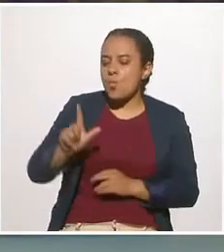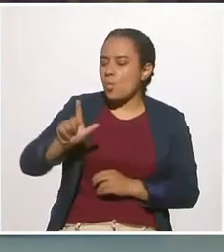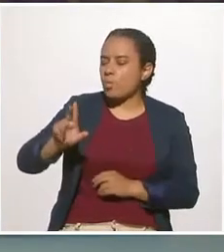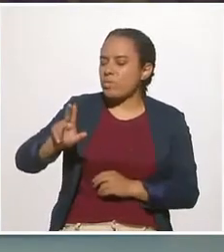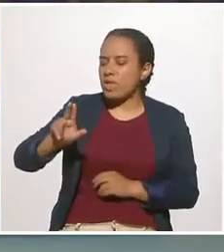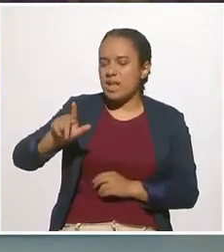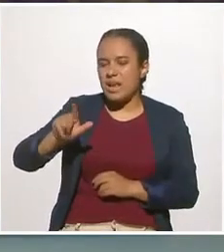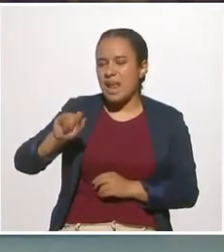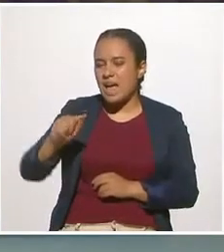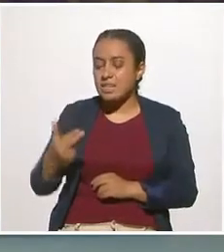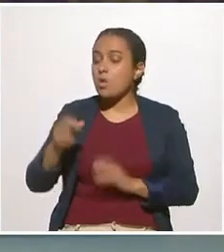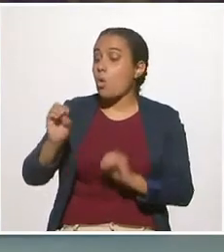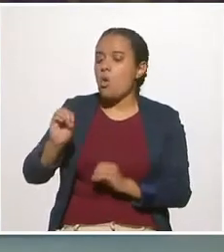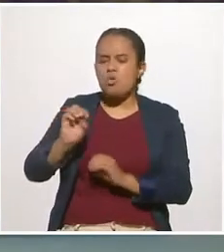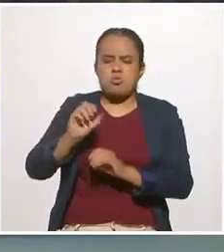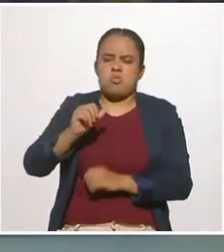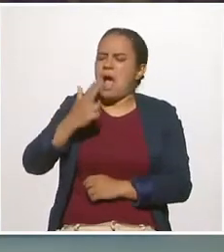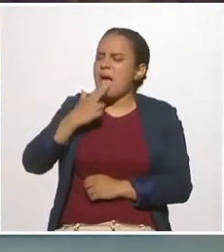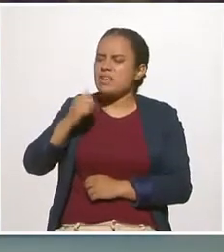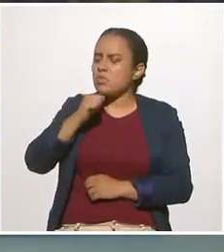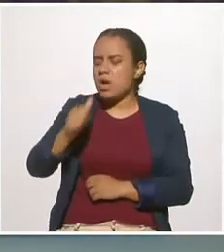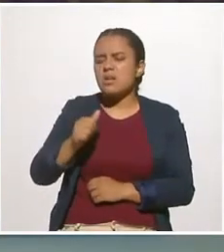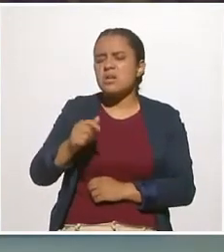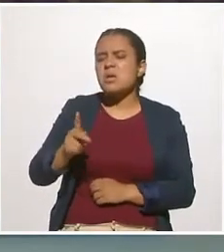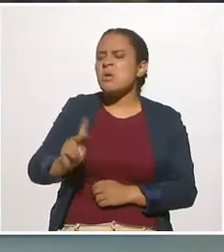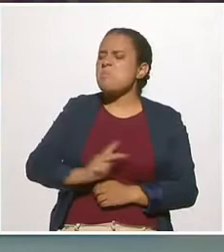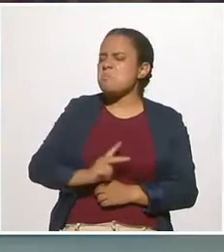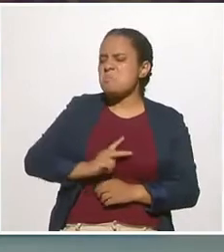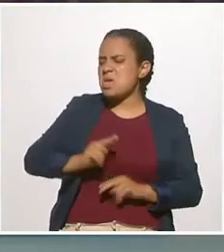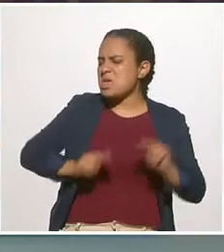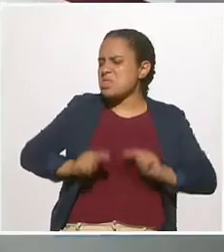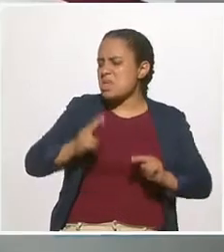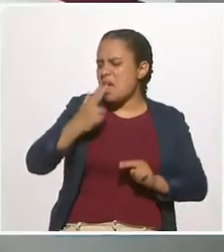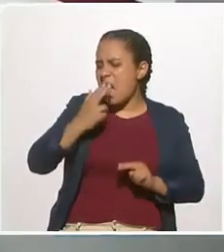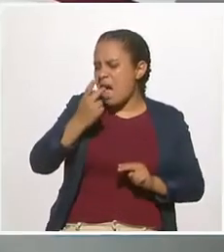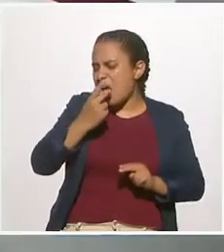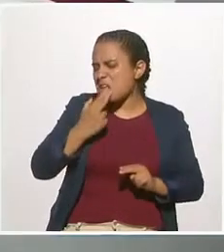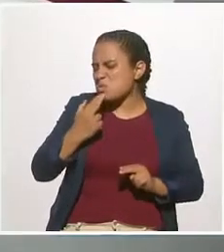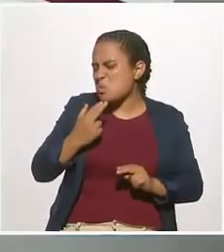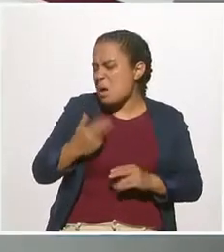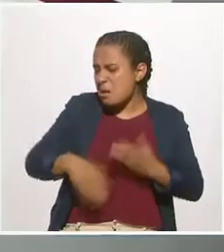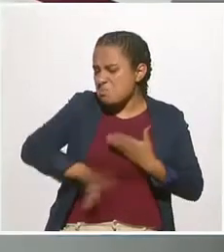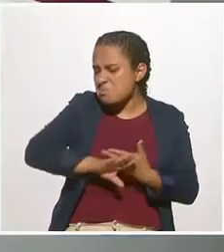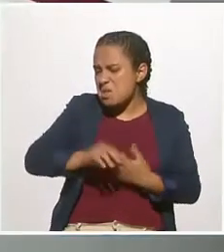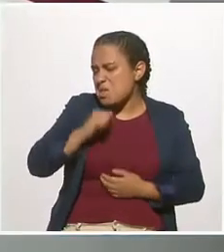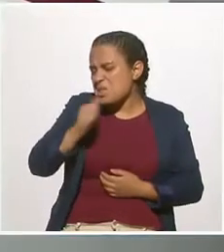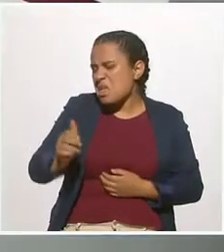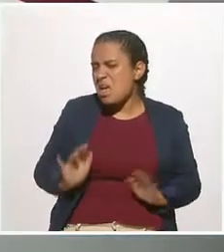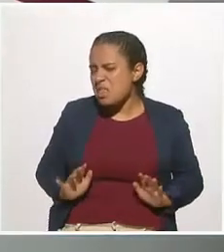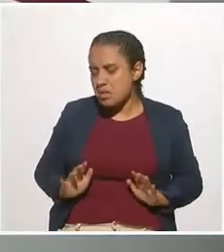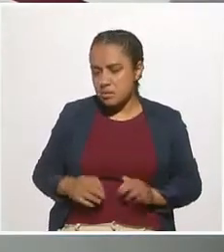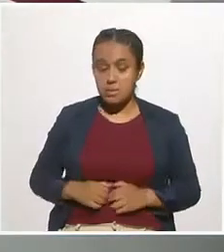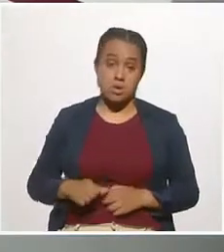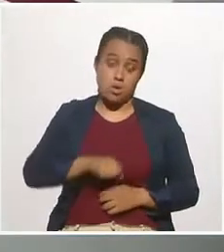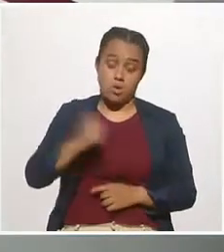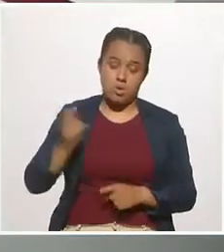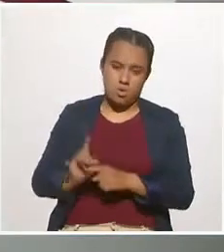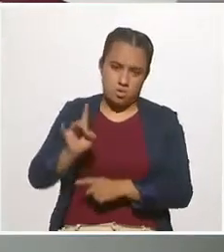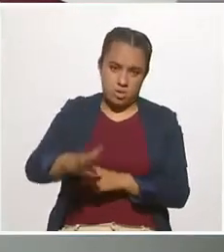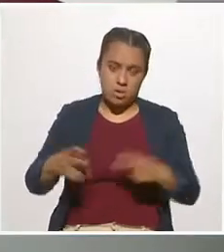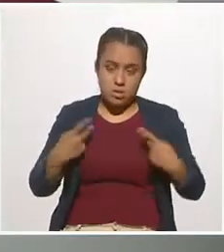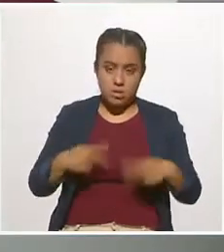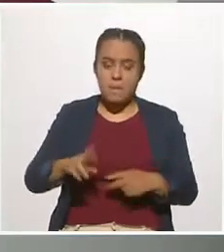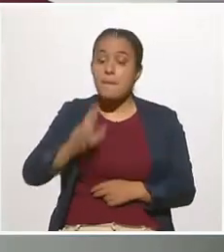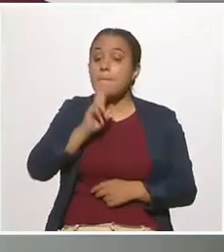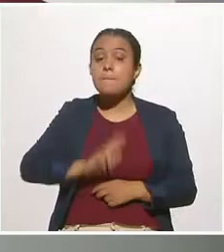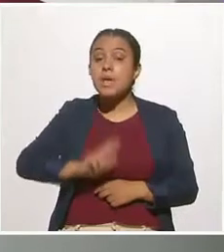azúcar, no se verá afectado su nivel de azúcar en la sangre. También nos comenta Ana María Carrillo, lo ideal es que sea